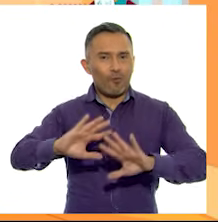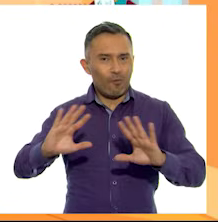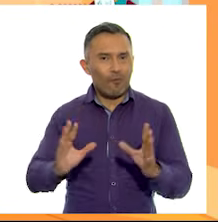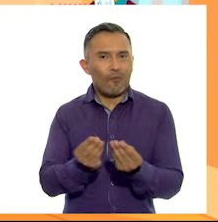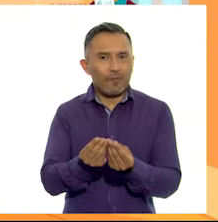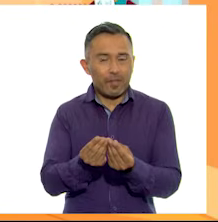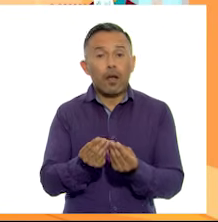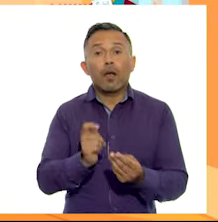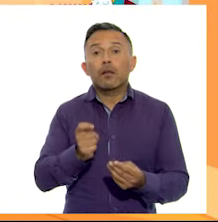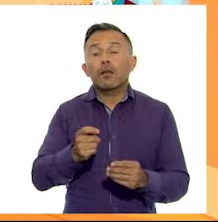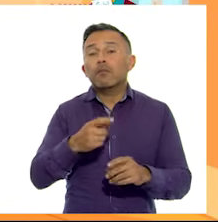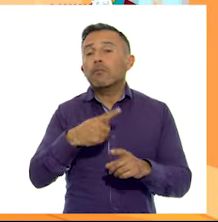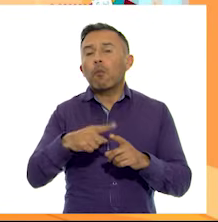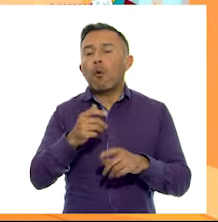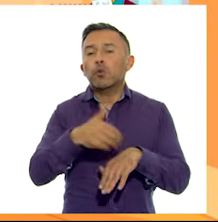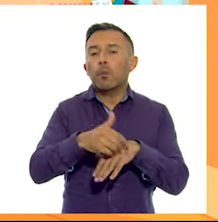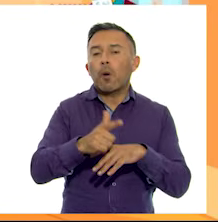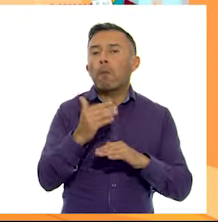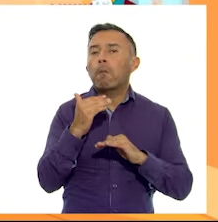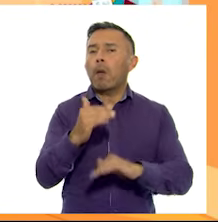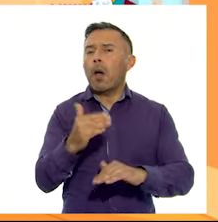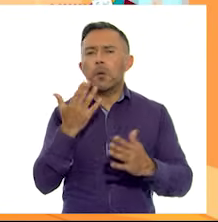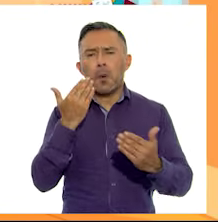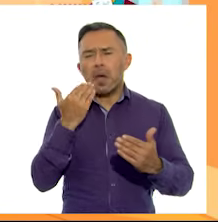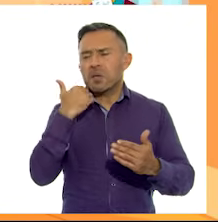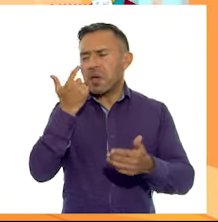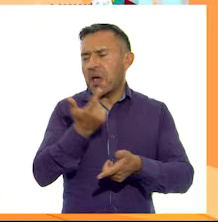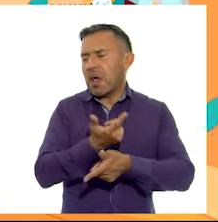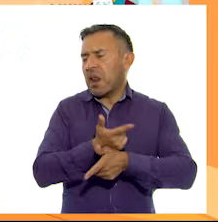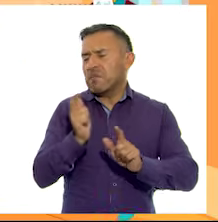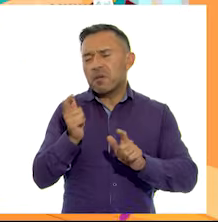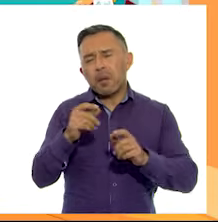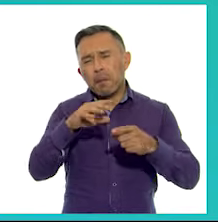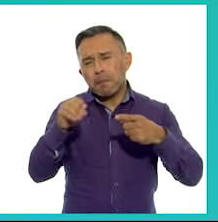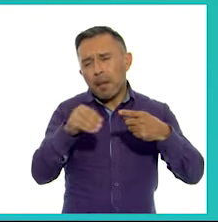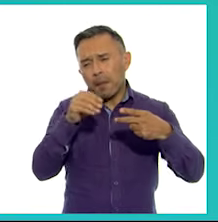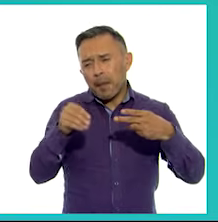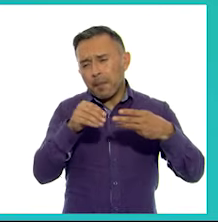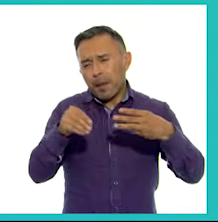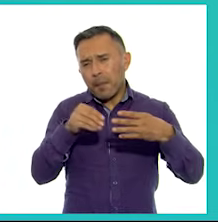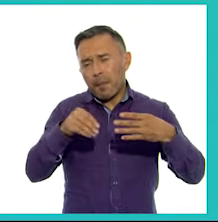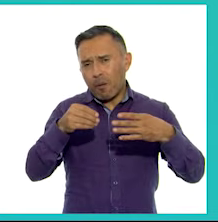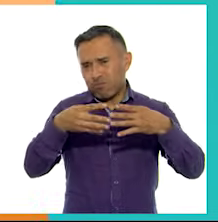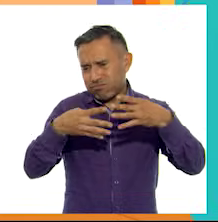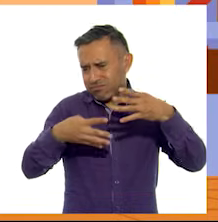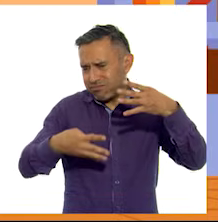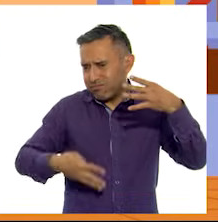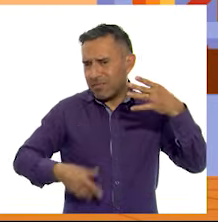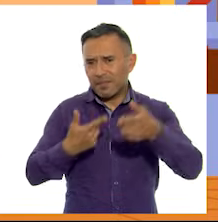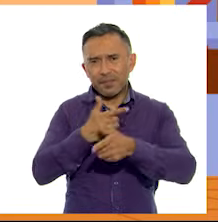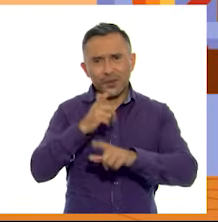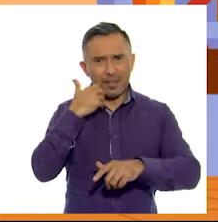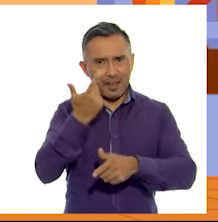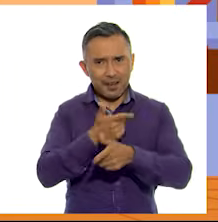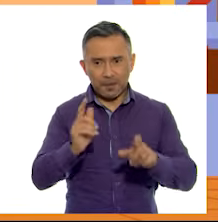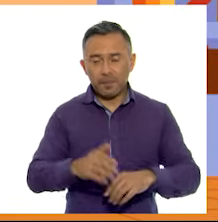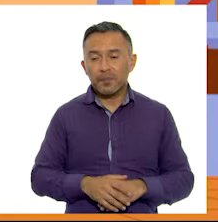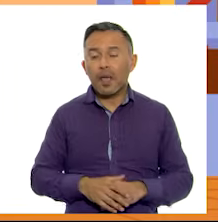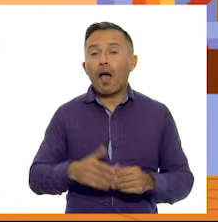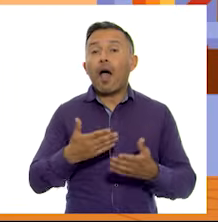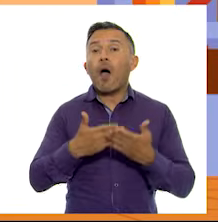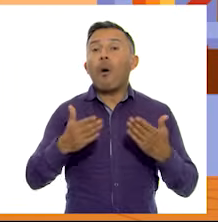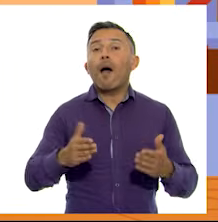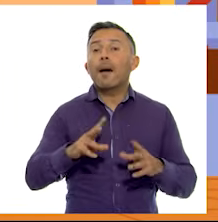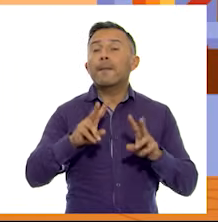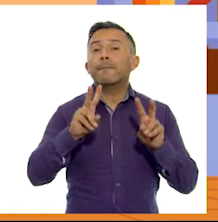de cantidades a sumar. Ustedes pueden sumar cuantos números quieran. La pregunta de hoy es del eje